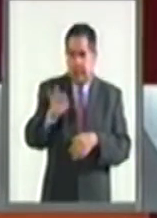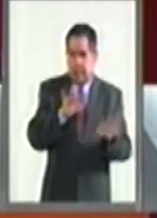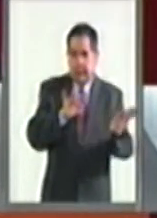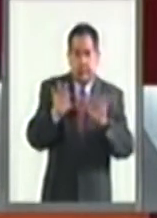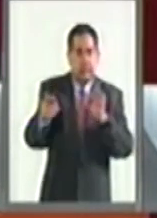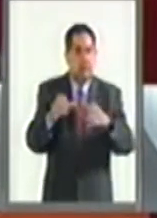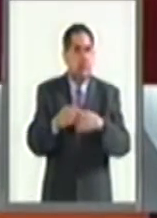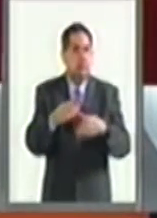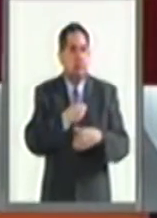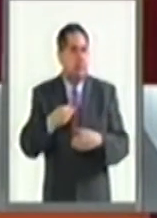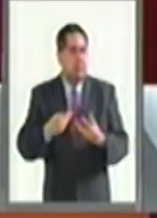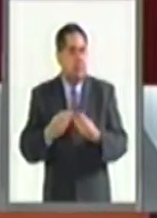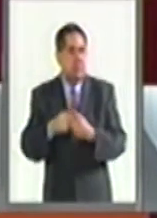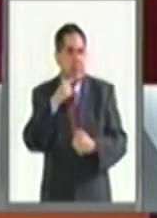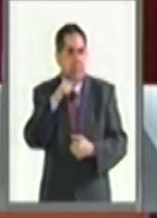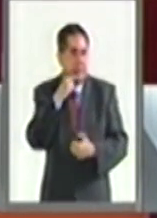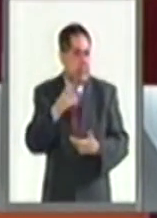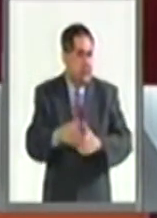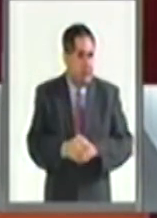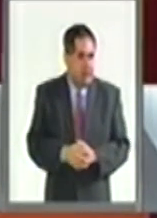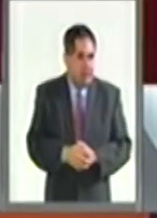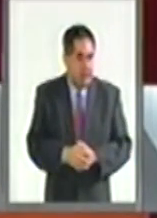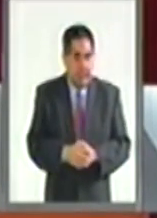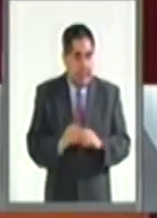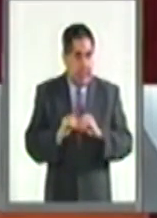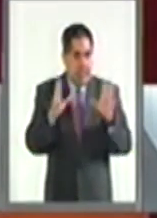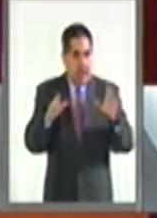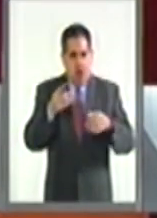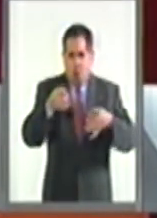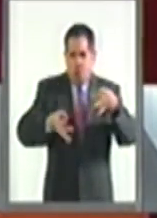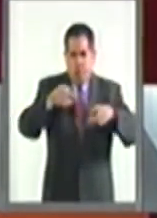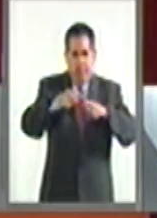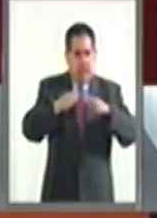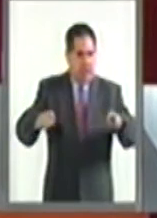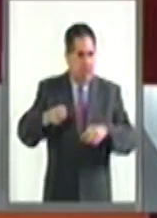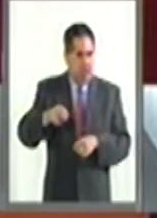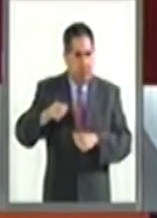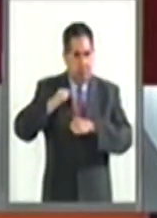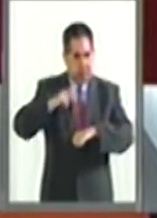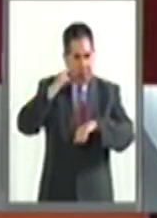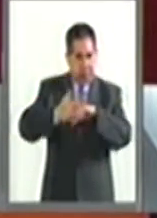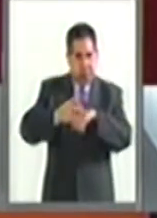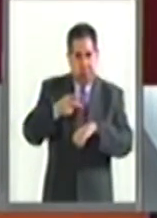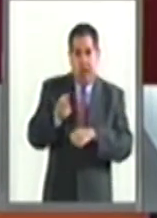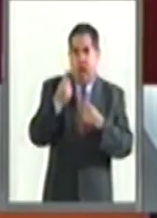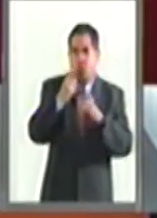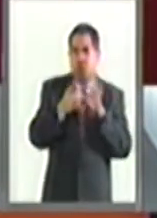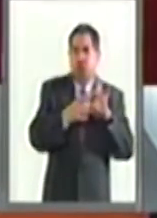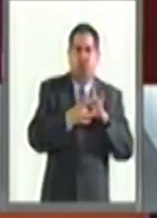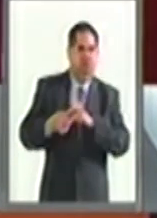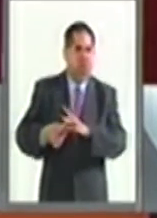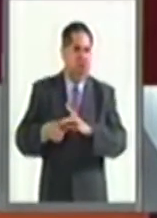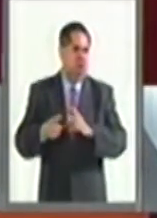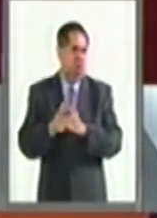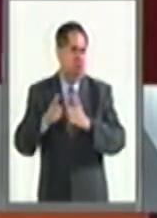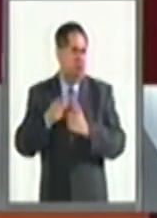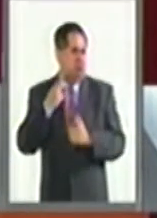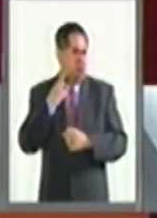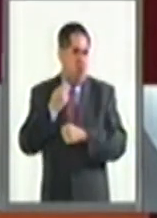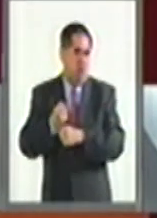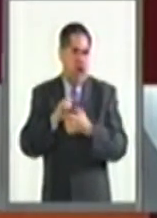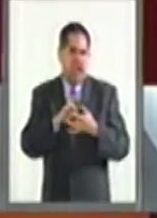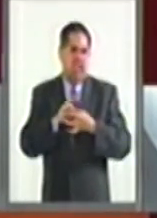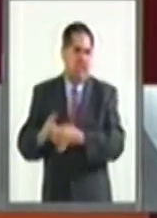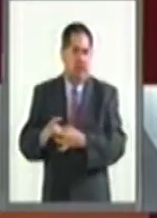sus integrantes? Es innegable que muchos magistrados tienen vínculos muy fuertes con algún partido político. Es